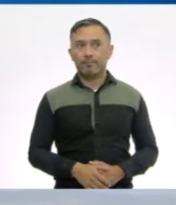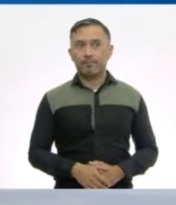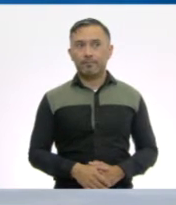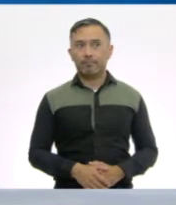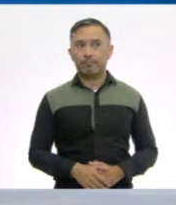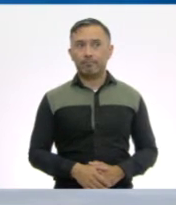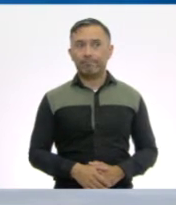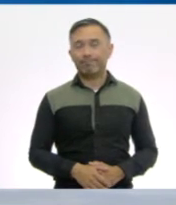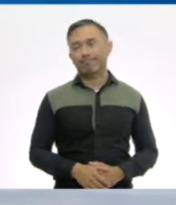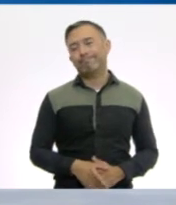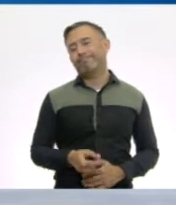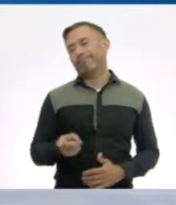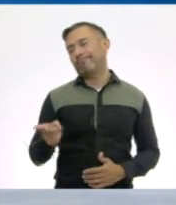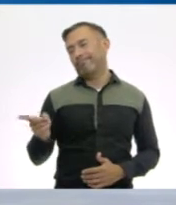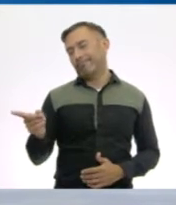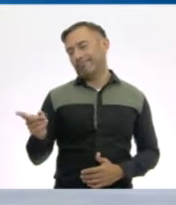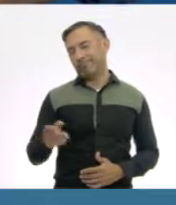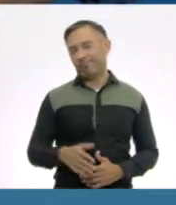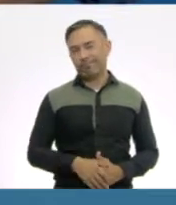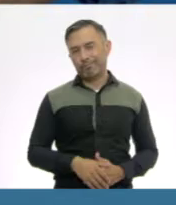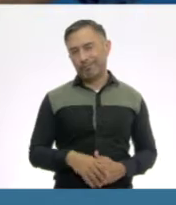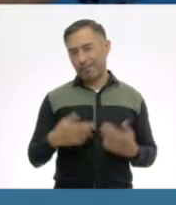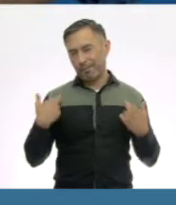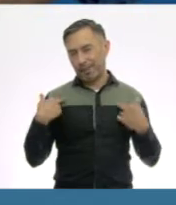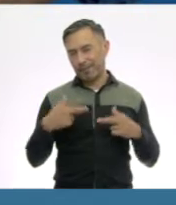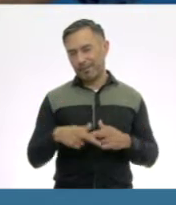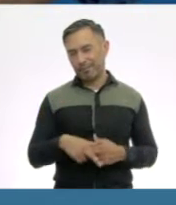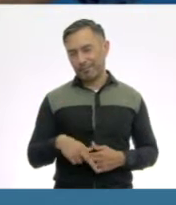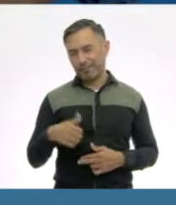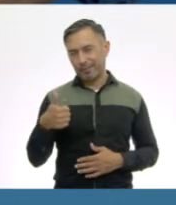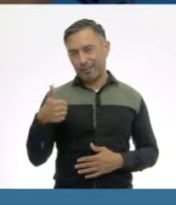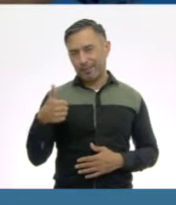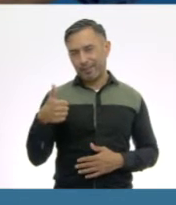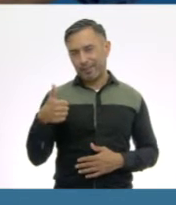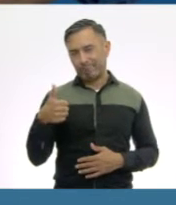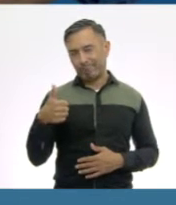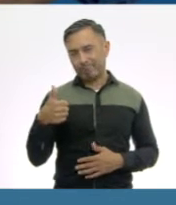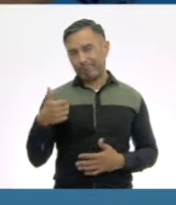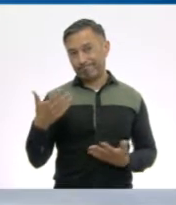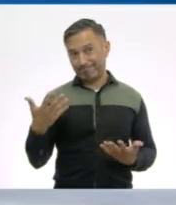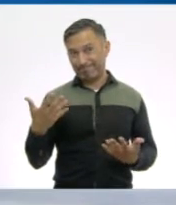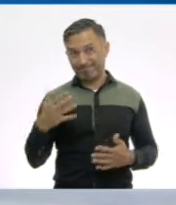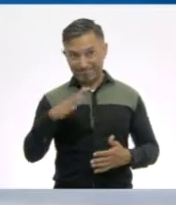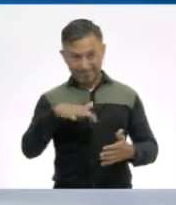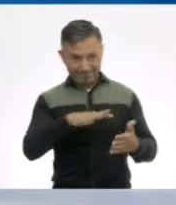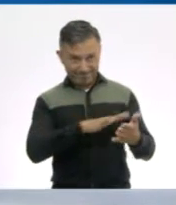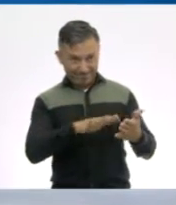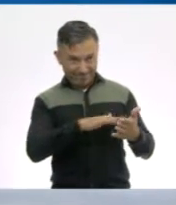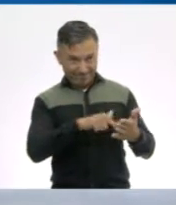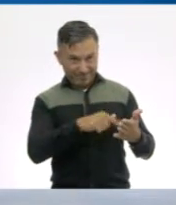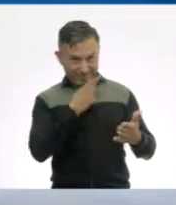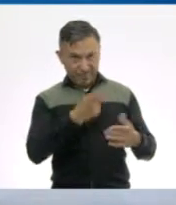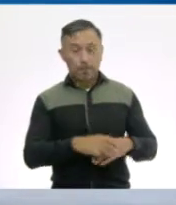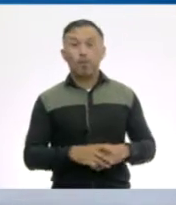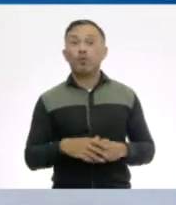Ay, le salió un 6 a la maestra. Entonces, como dice en la consigna, jugador